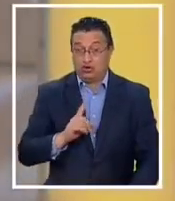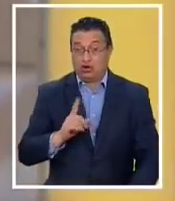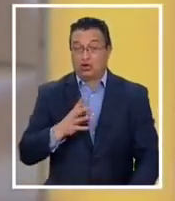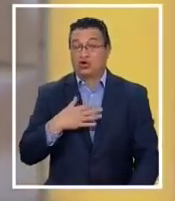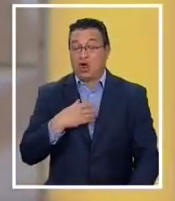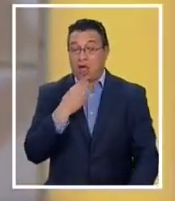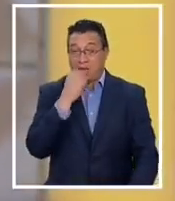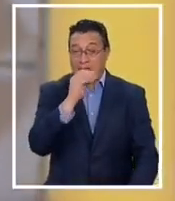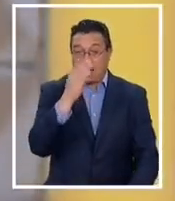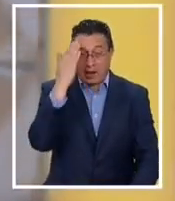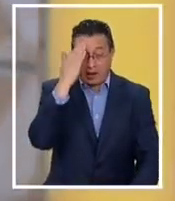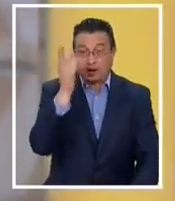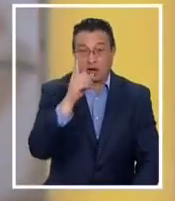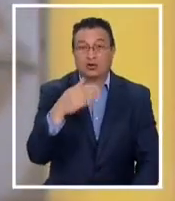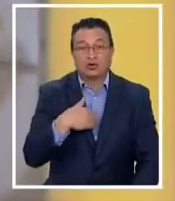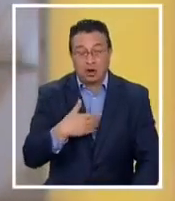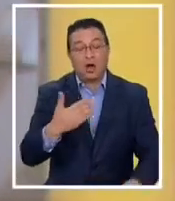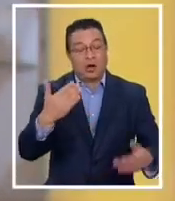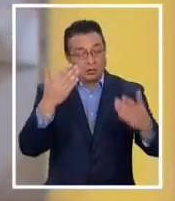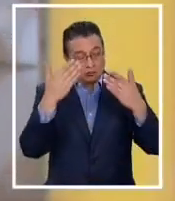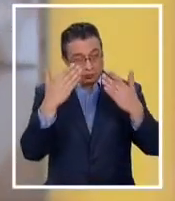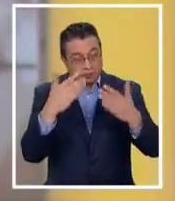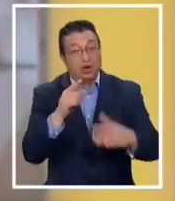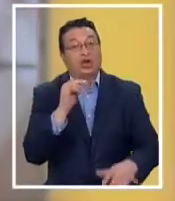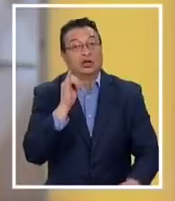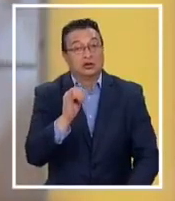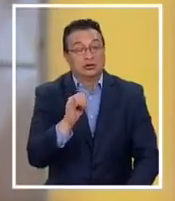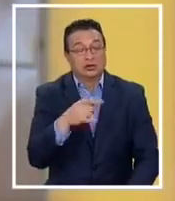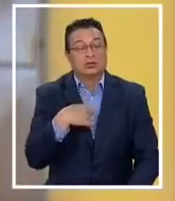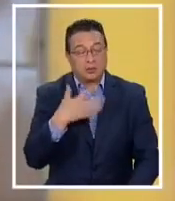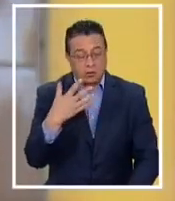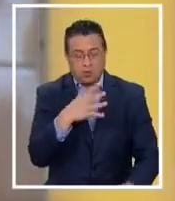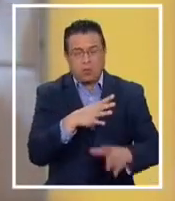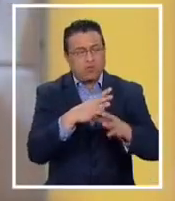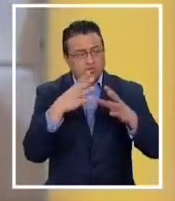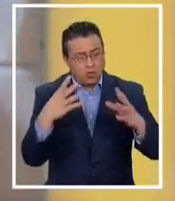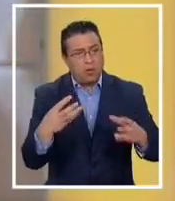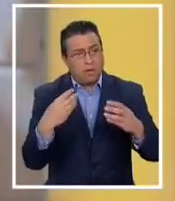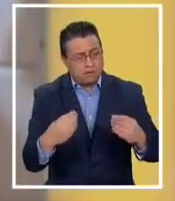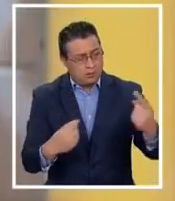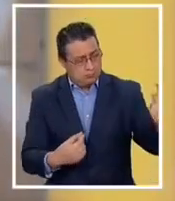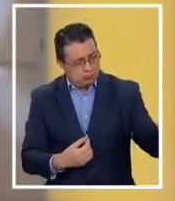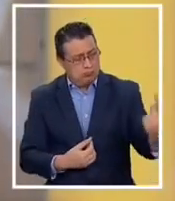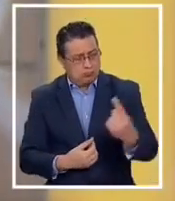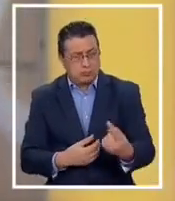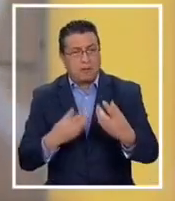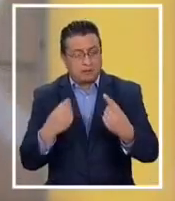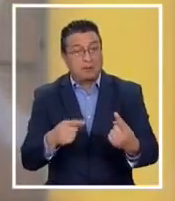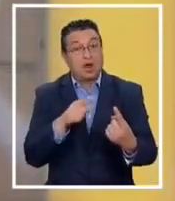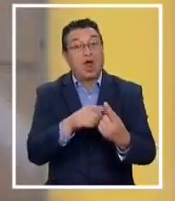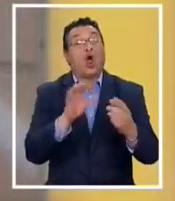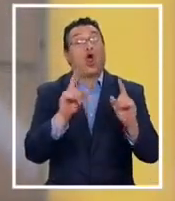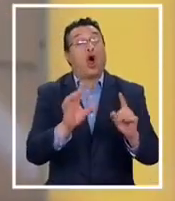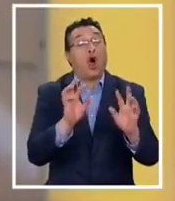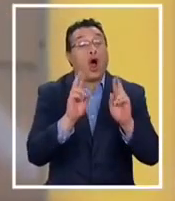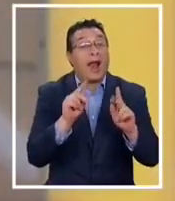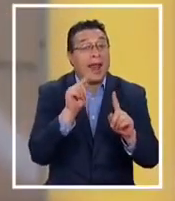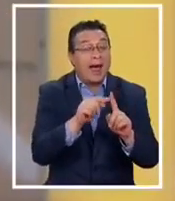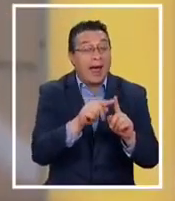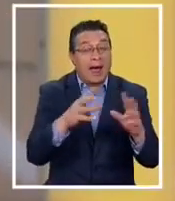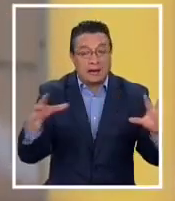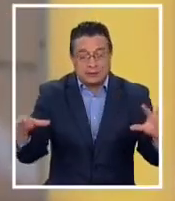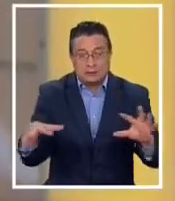recordé yo saludé la candidatura indígena policía formidable y que esperaba que ella se fundiera en